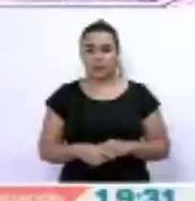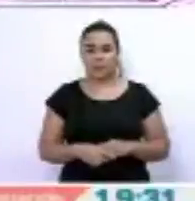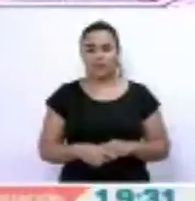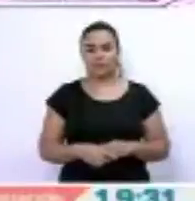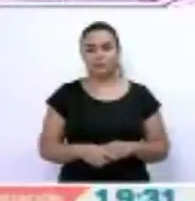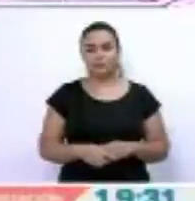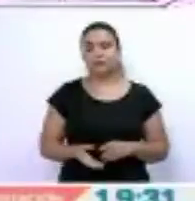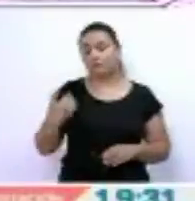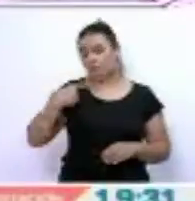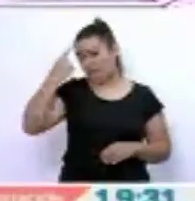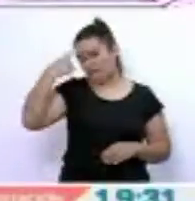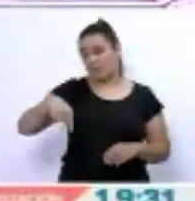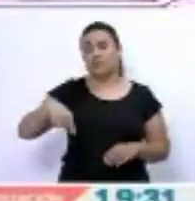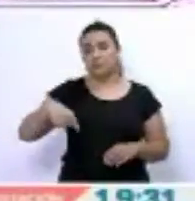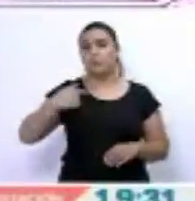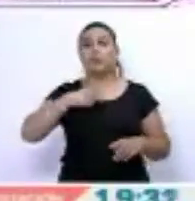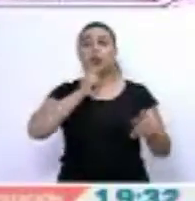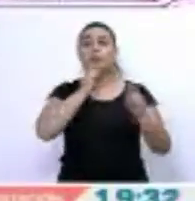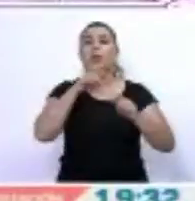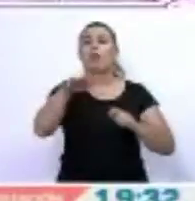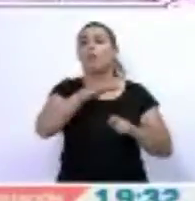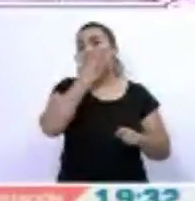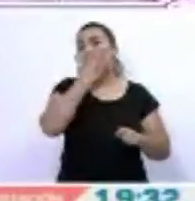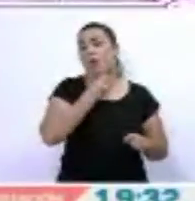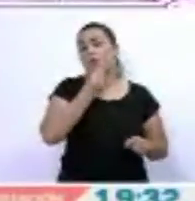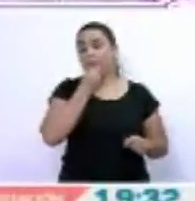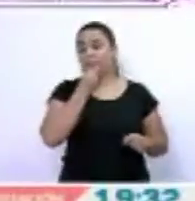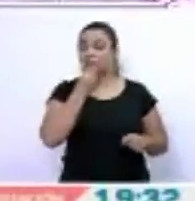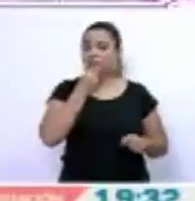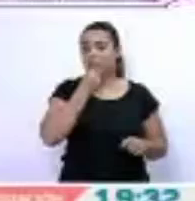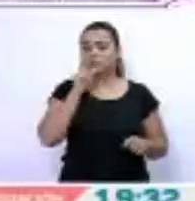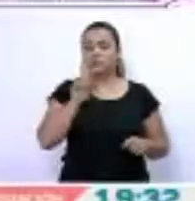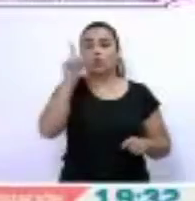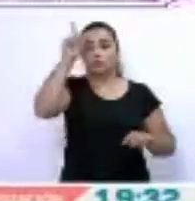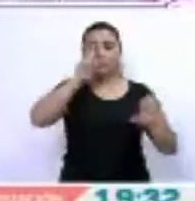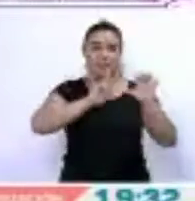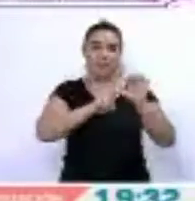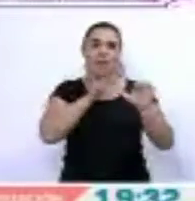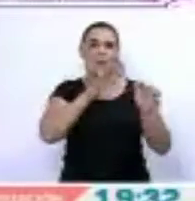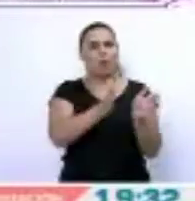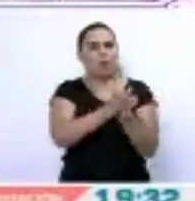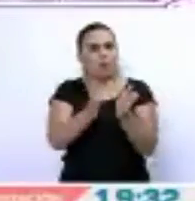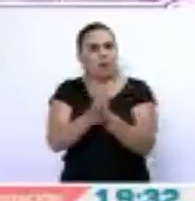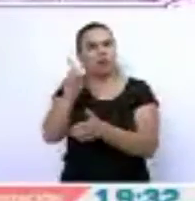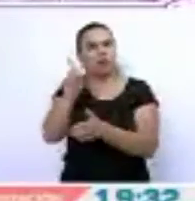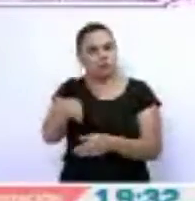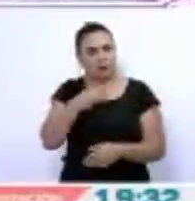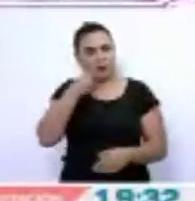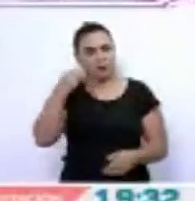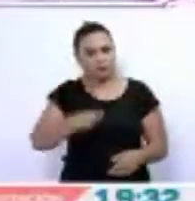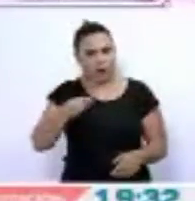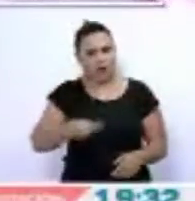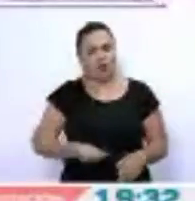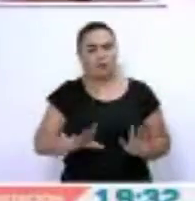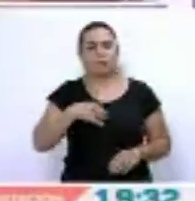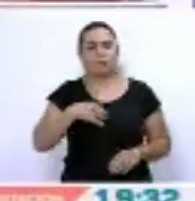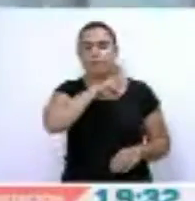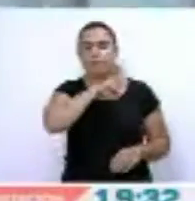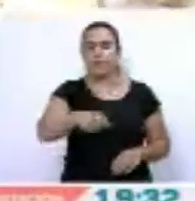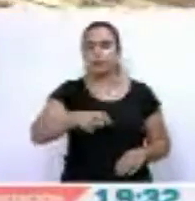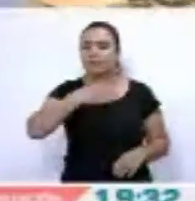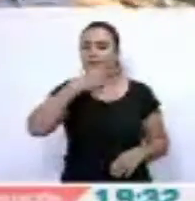Ya sabes, Juan Pedro, que como dice Lola, yo soy el reportero de los lugares bonitos, bueno, de los lugares bonitos del norte de Extremadura, porque mis compañeros tampoco andan faltos de lugares bonitos. Y hoy nos hemos venido esta